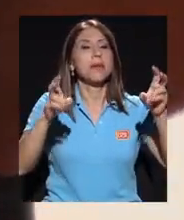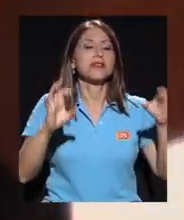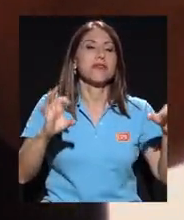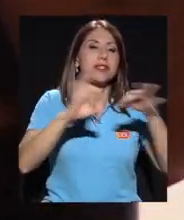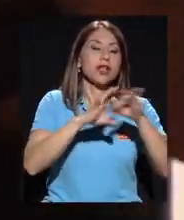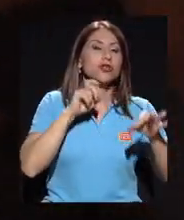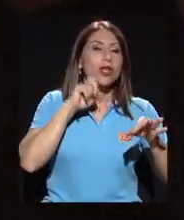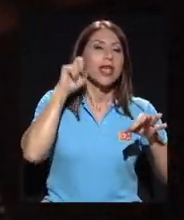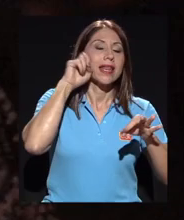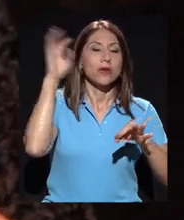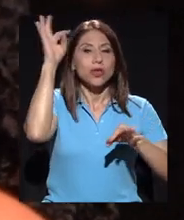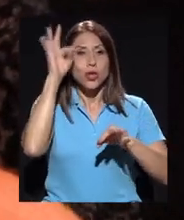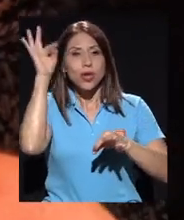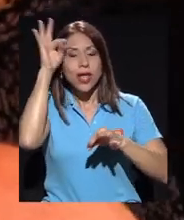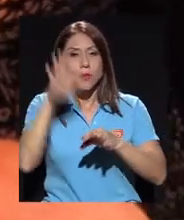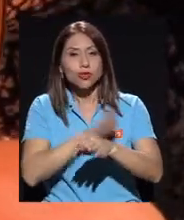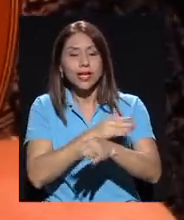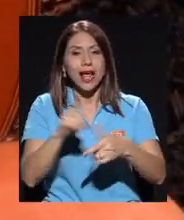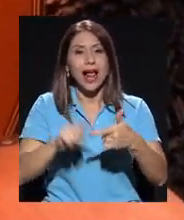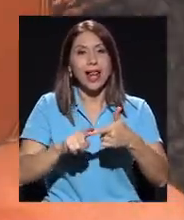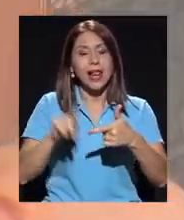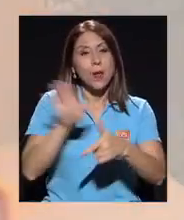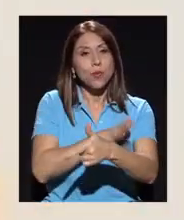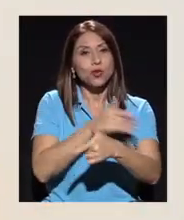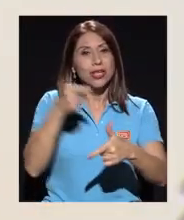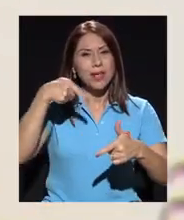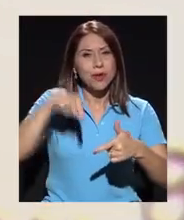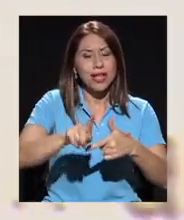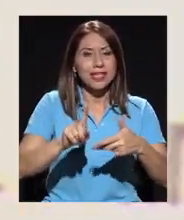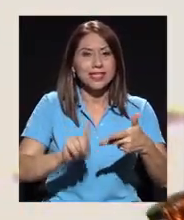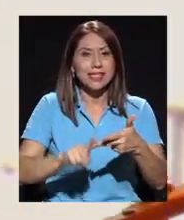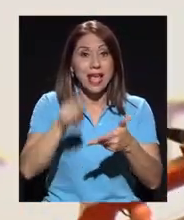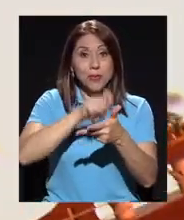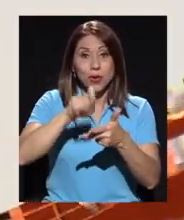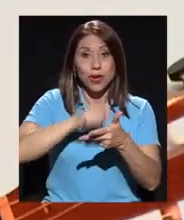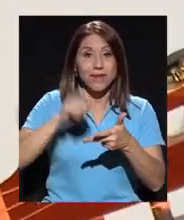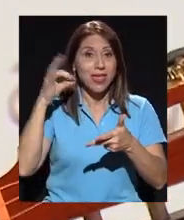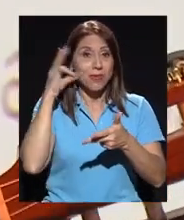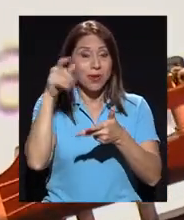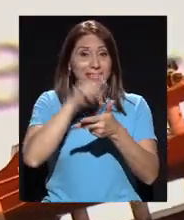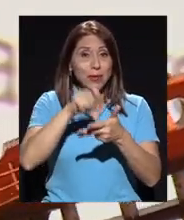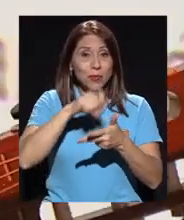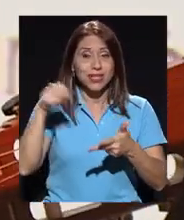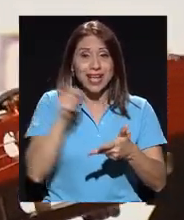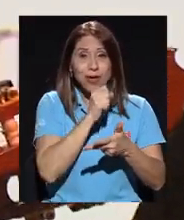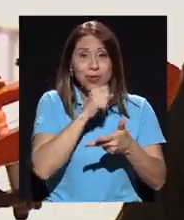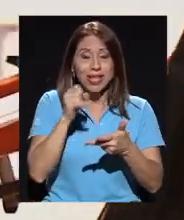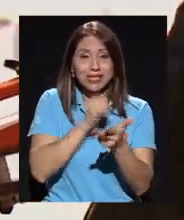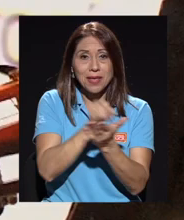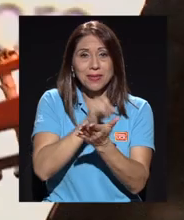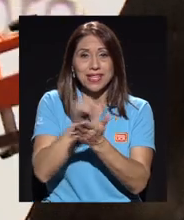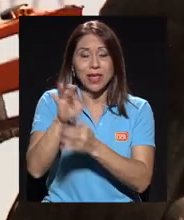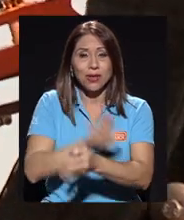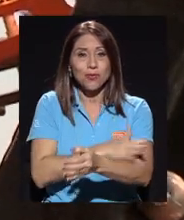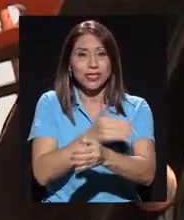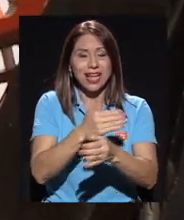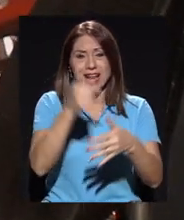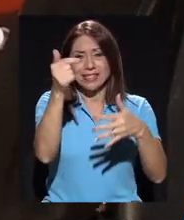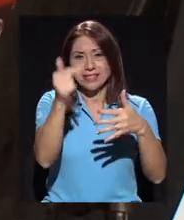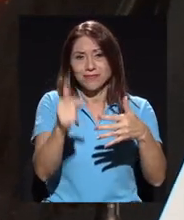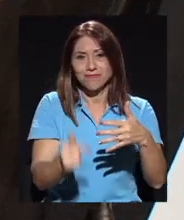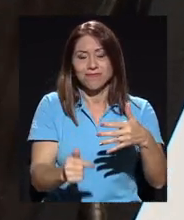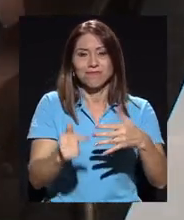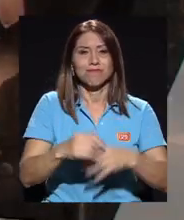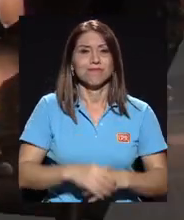género y teoría musical, música y violencia, biografías de compositoras, cantautoras e investigadoras musicales, entre